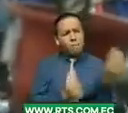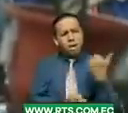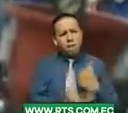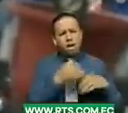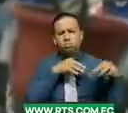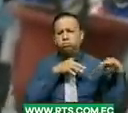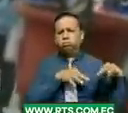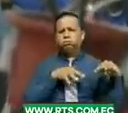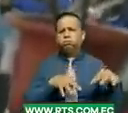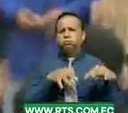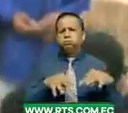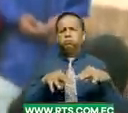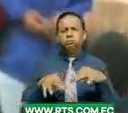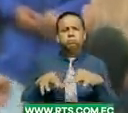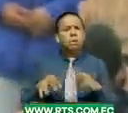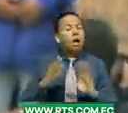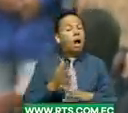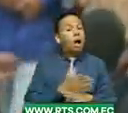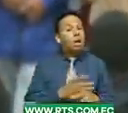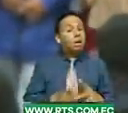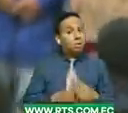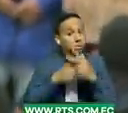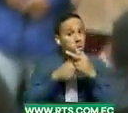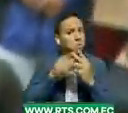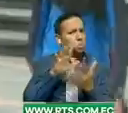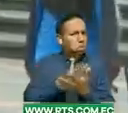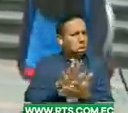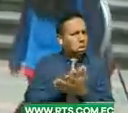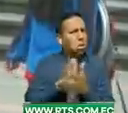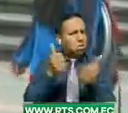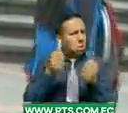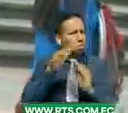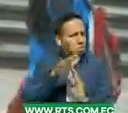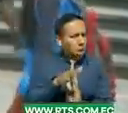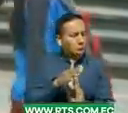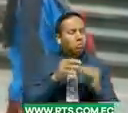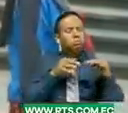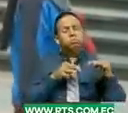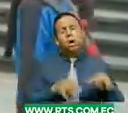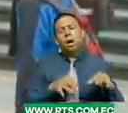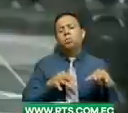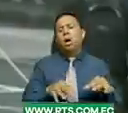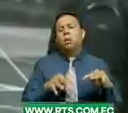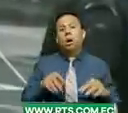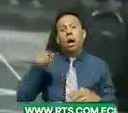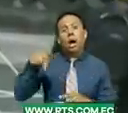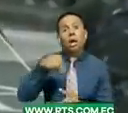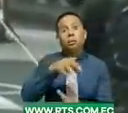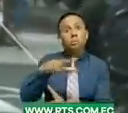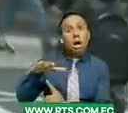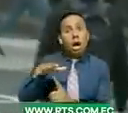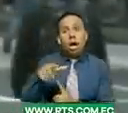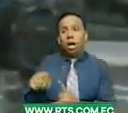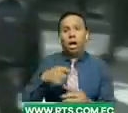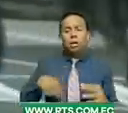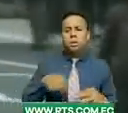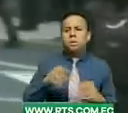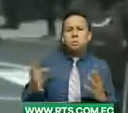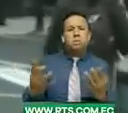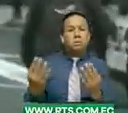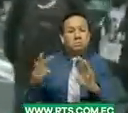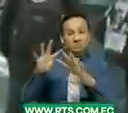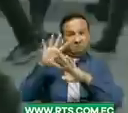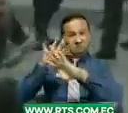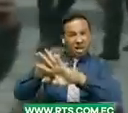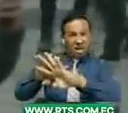En general, la marcha avanzó de manera pacífica, sin embargo, al llegar a la Plaza de Santo Domingo, los manifestantes arremetieron contra las vallas de protección